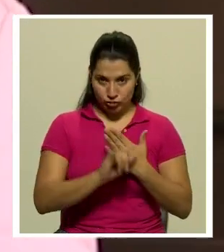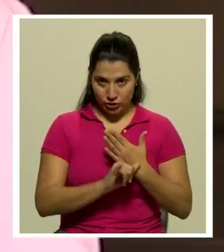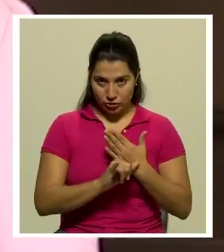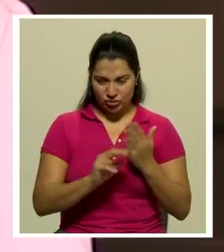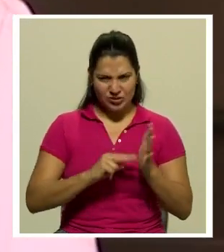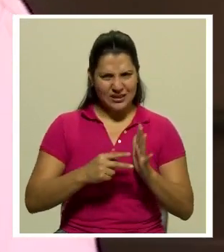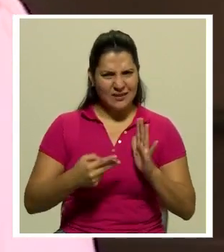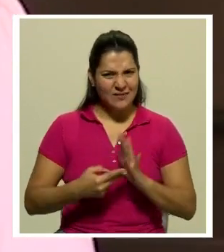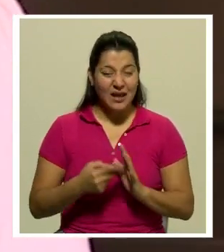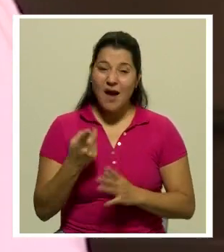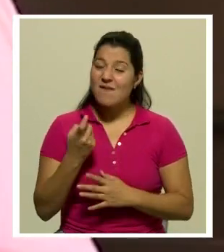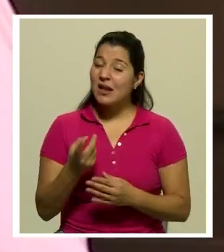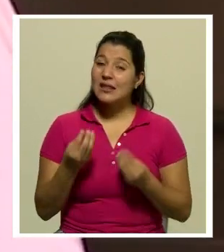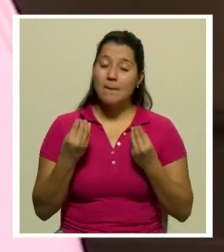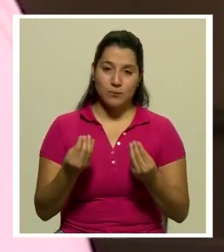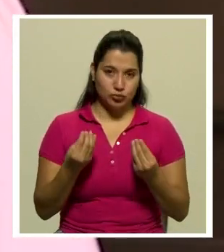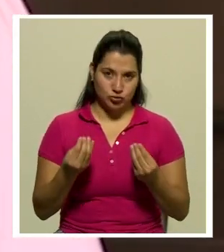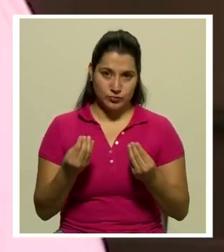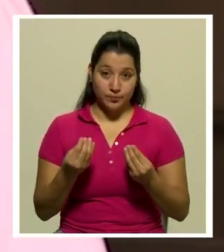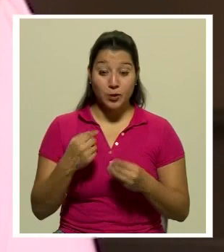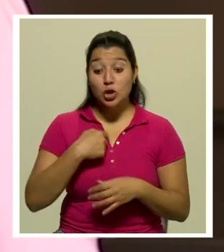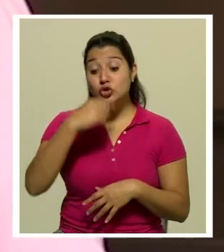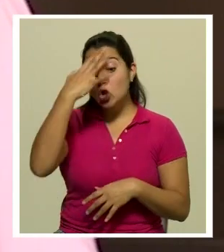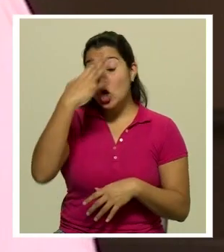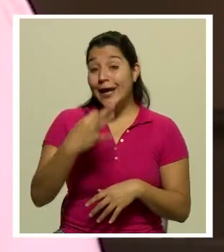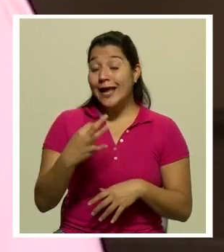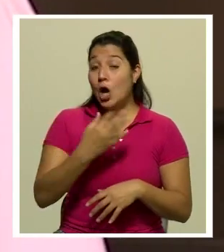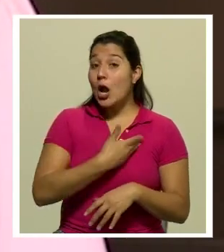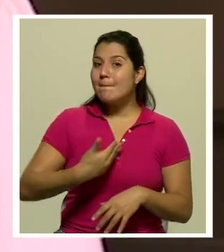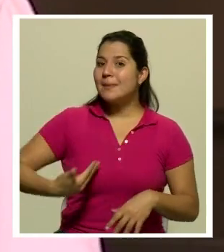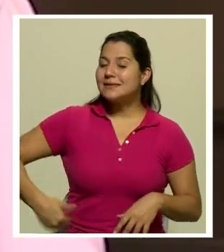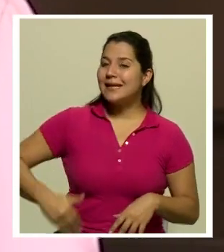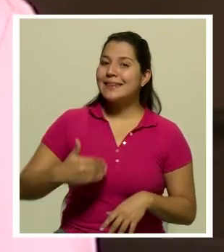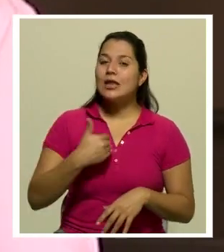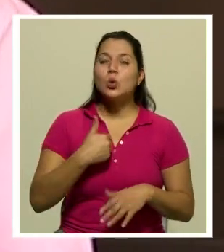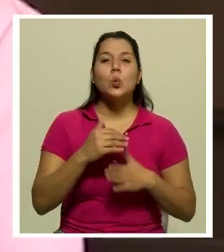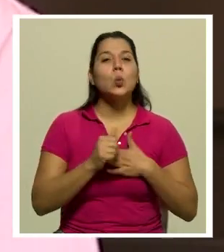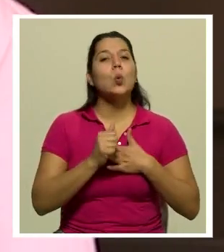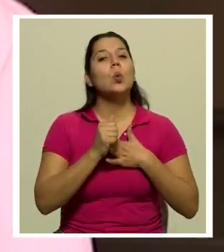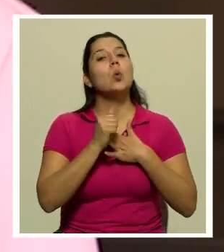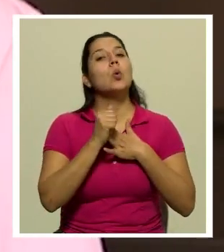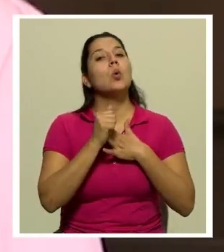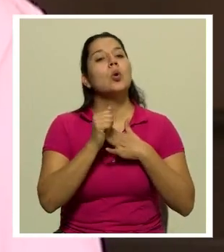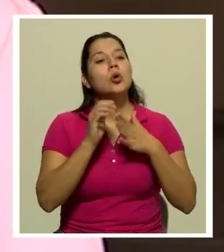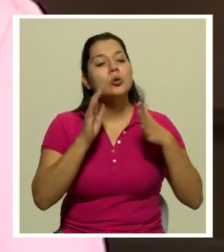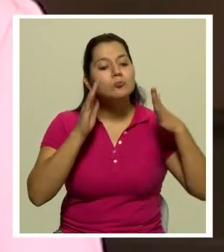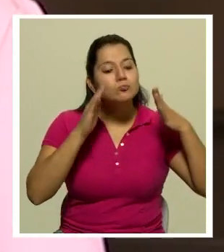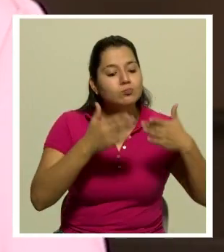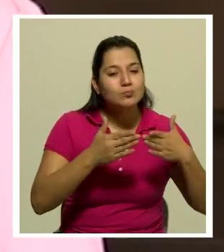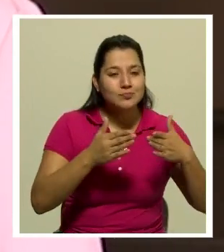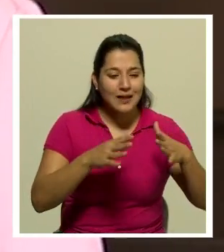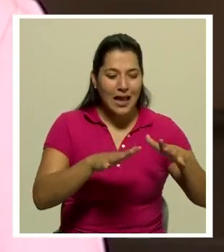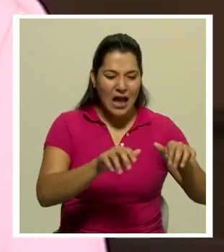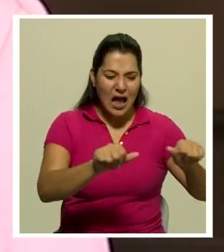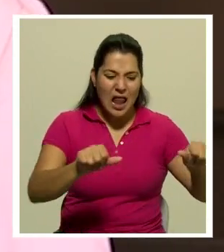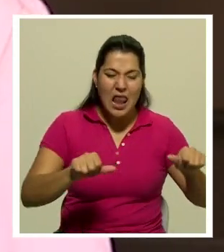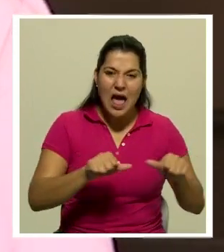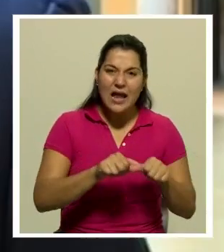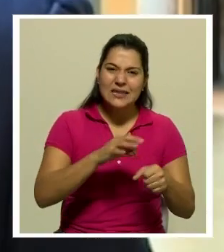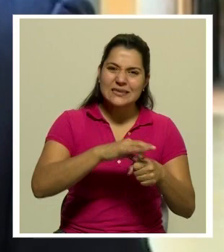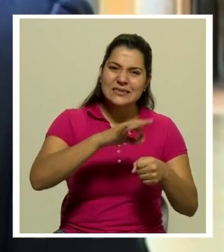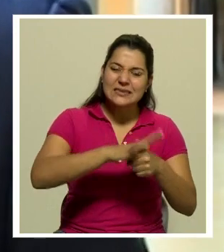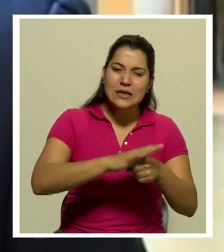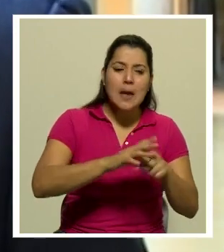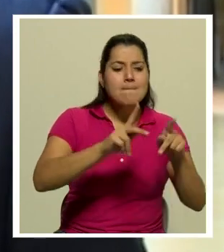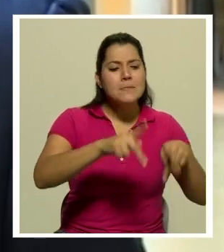le falta mucho a este proyecto. Creo que el presidente debe haber dirigido hacia lo que es el área agrícola, aquel que siembra papa, repollo.